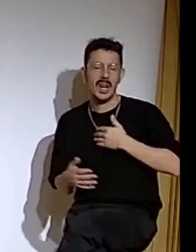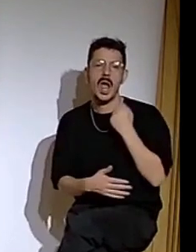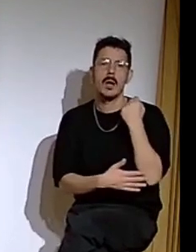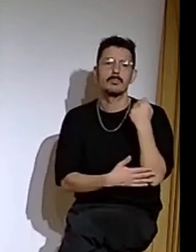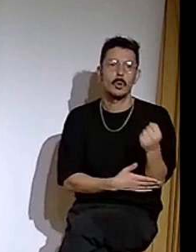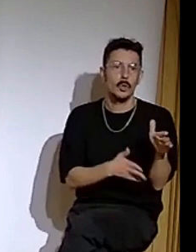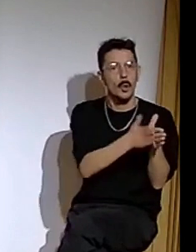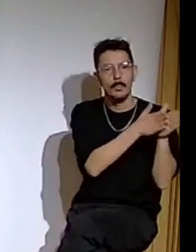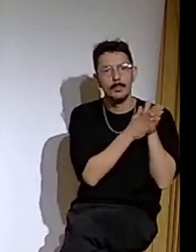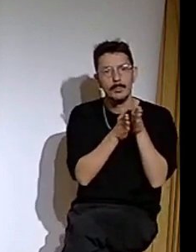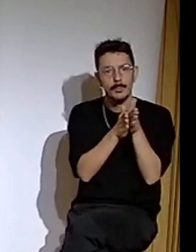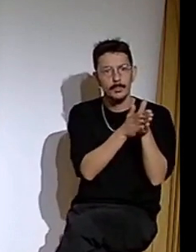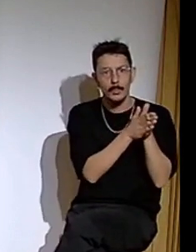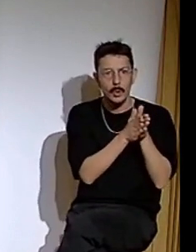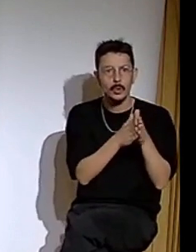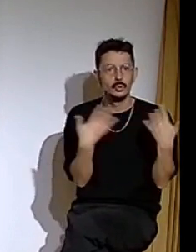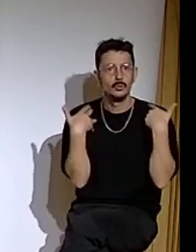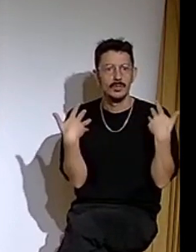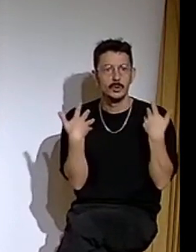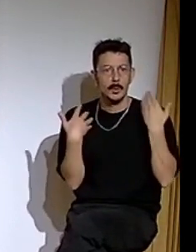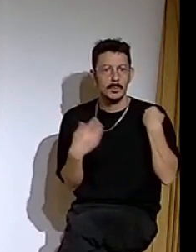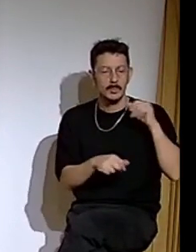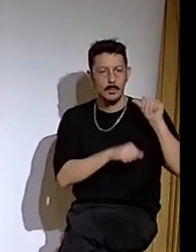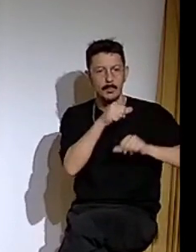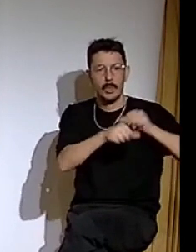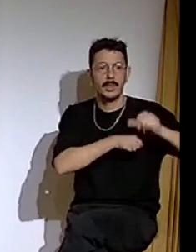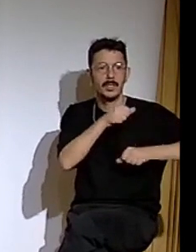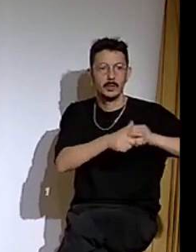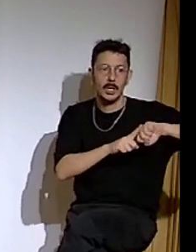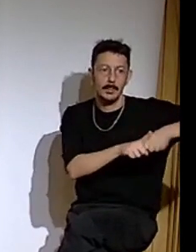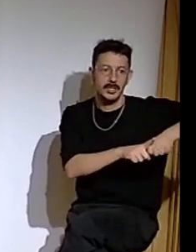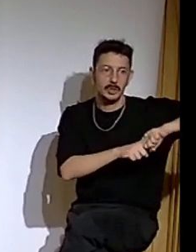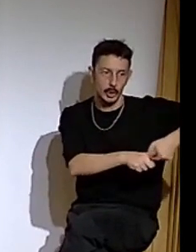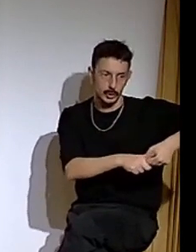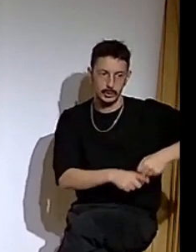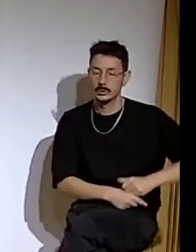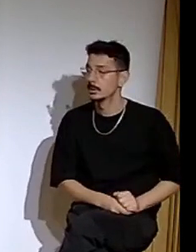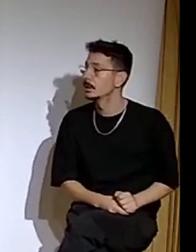las compañeras que estamos sufriendo este proceso depresivo